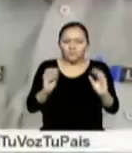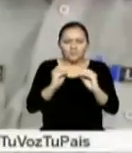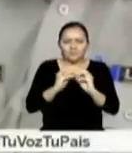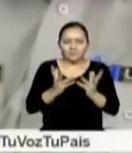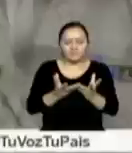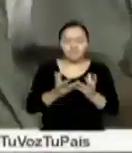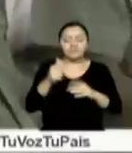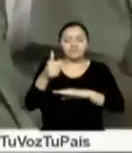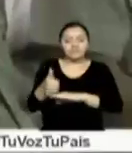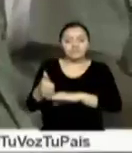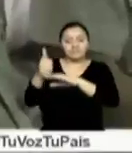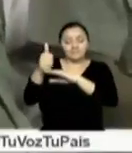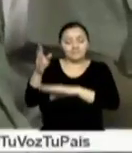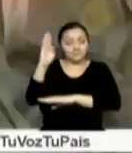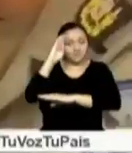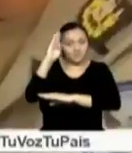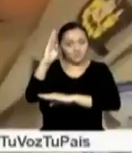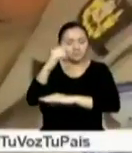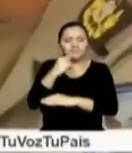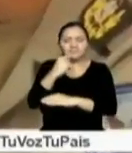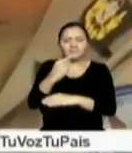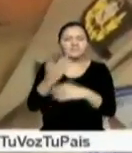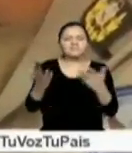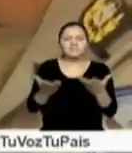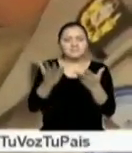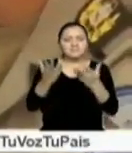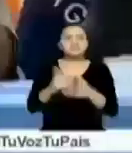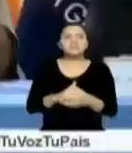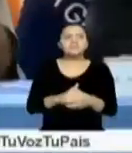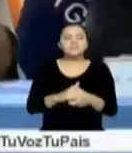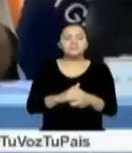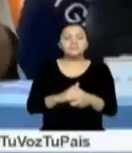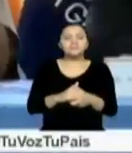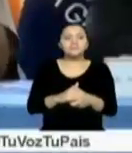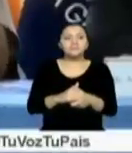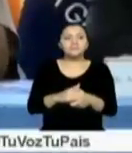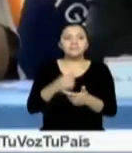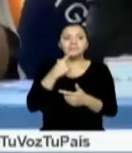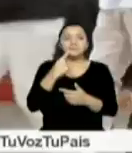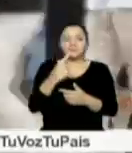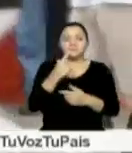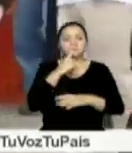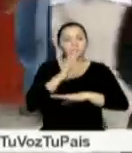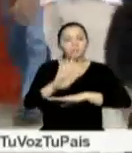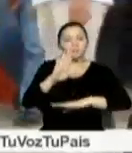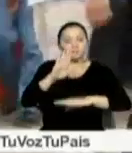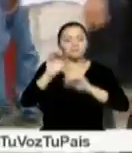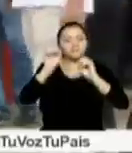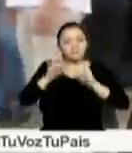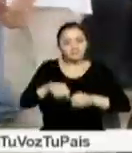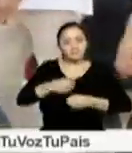parte del General sate jefe de Estado Mayor de la Policía Nacional destacó el compromiso y el trabajo realizado por los